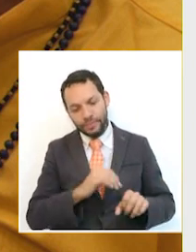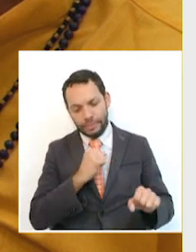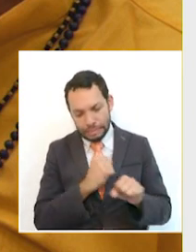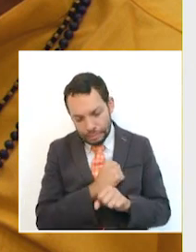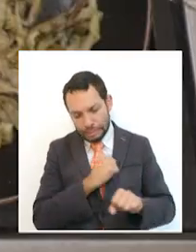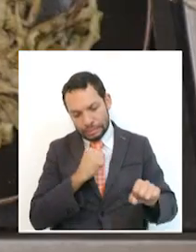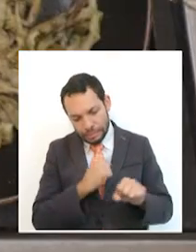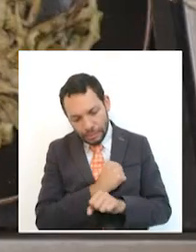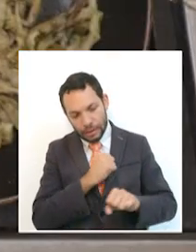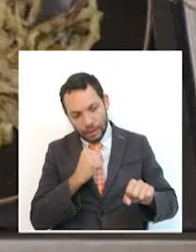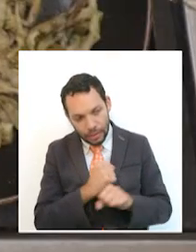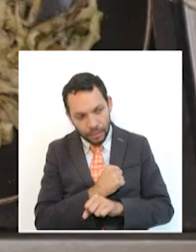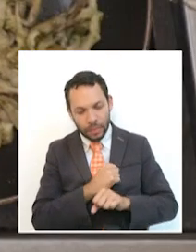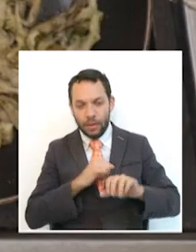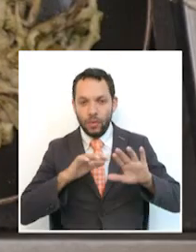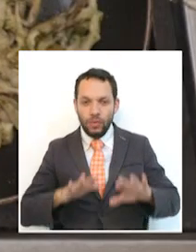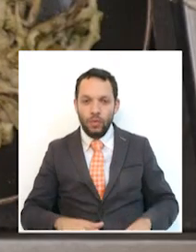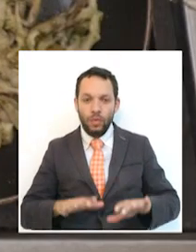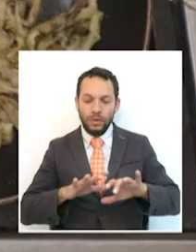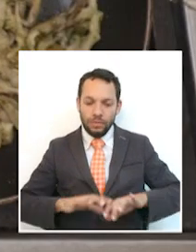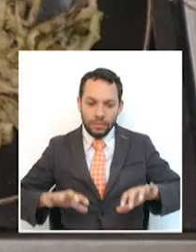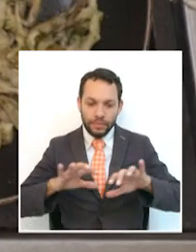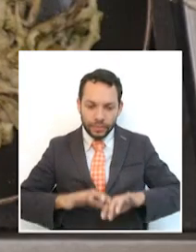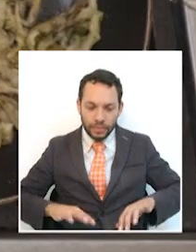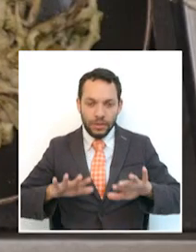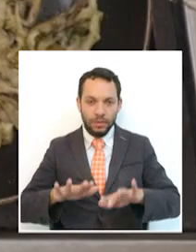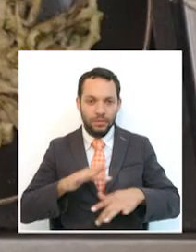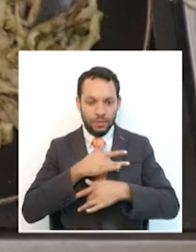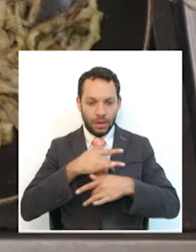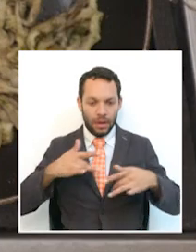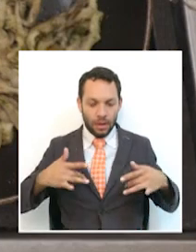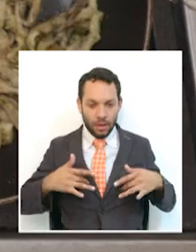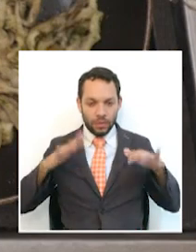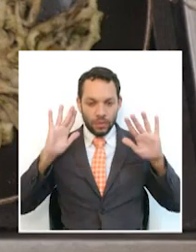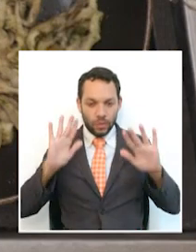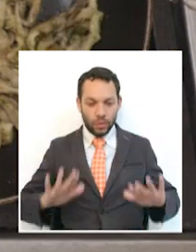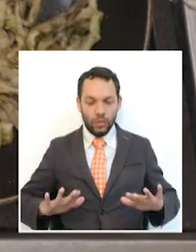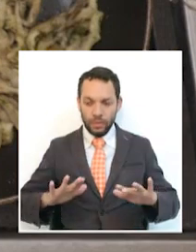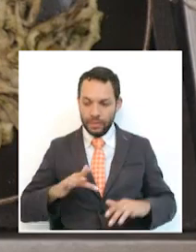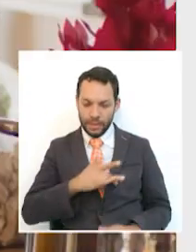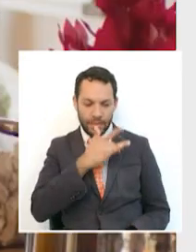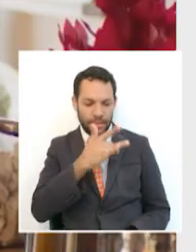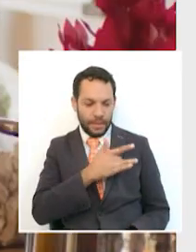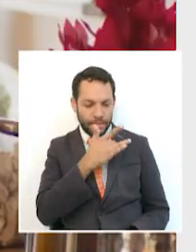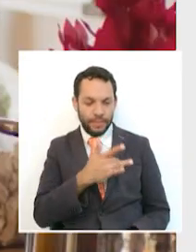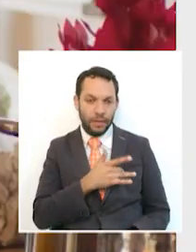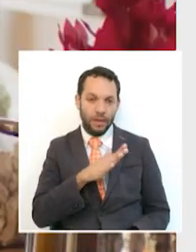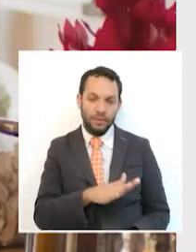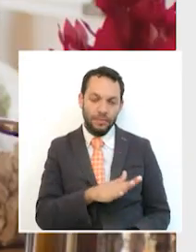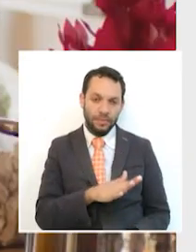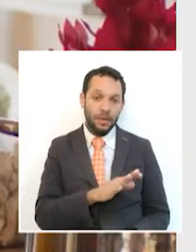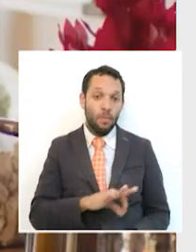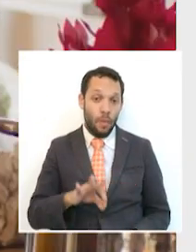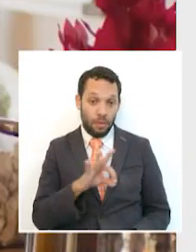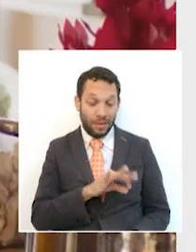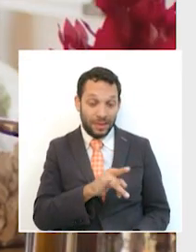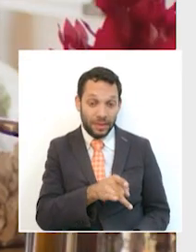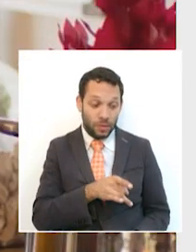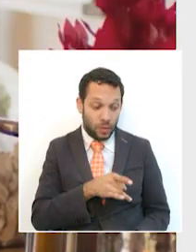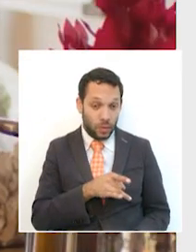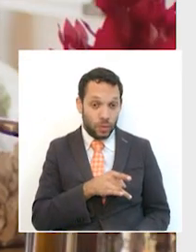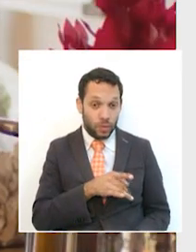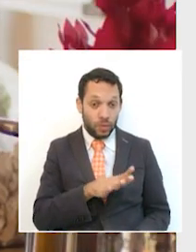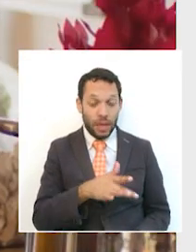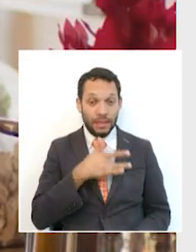mezclas de emociones para transformarlas en sentimientos porque muchas veces la emoción es importante trabajar